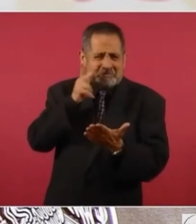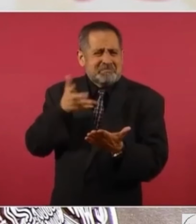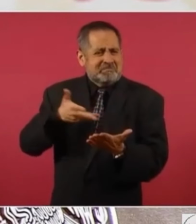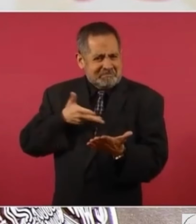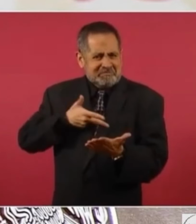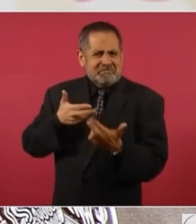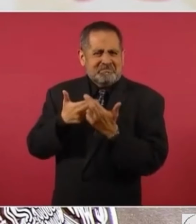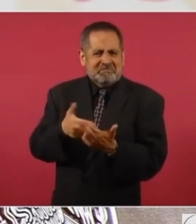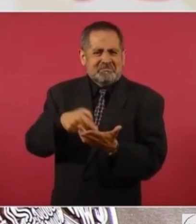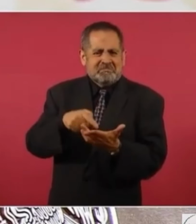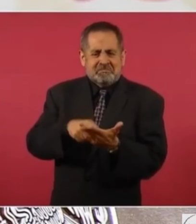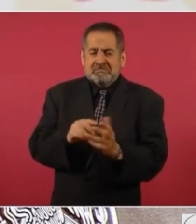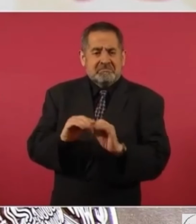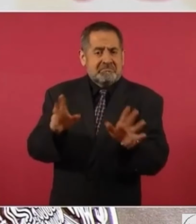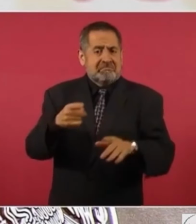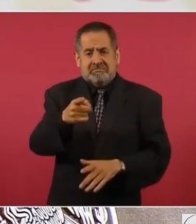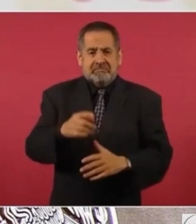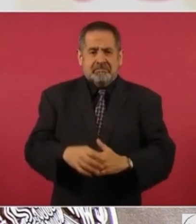sencillo